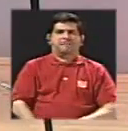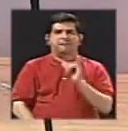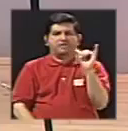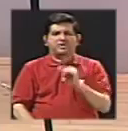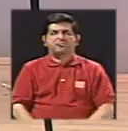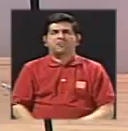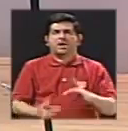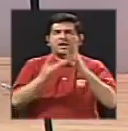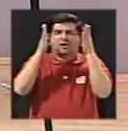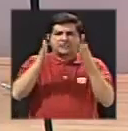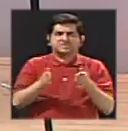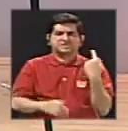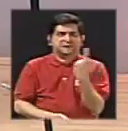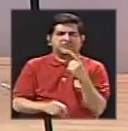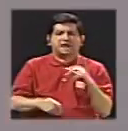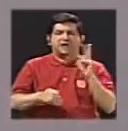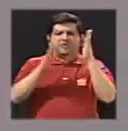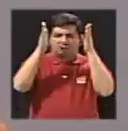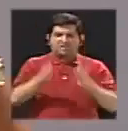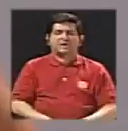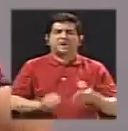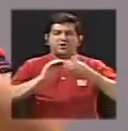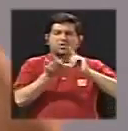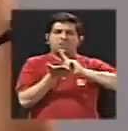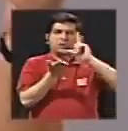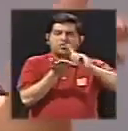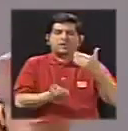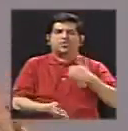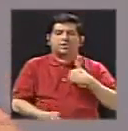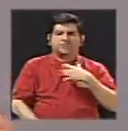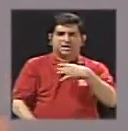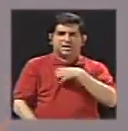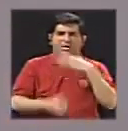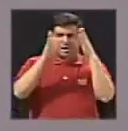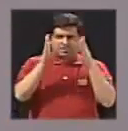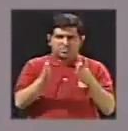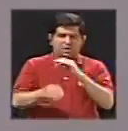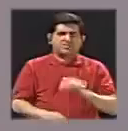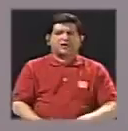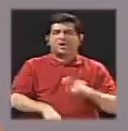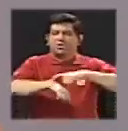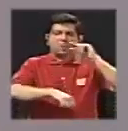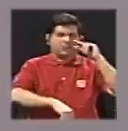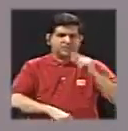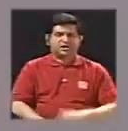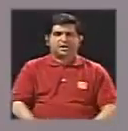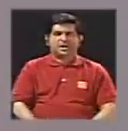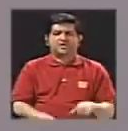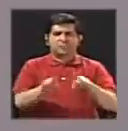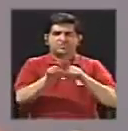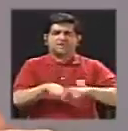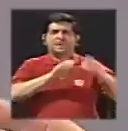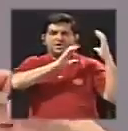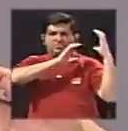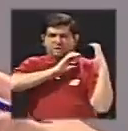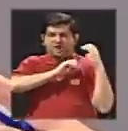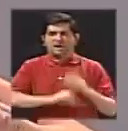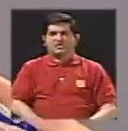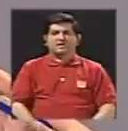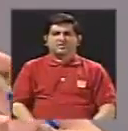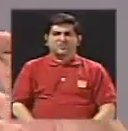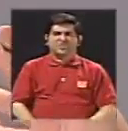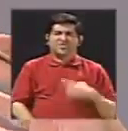la especialidad de los compañeros, la cantidad de lecciones que tiene en propiedad o interinas, etcétera. Los recargos, por ejemplo. Si entonces siempre hay